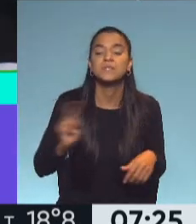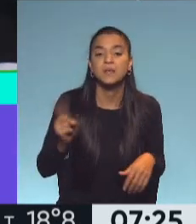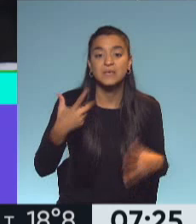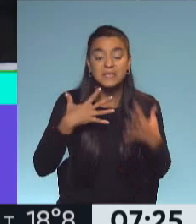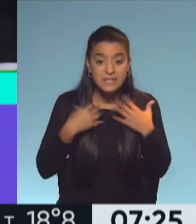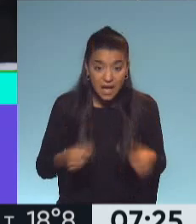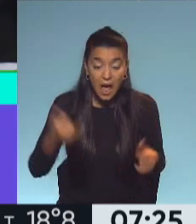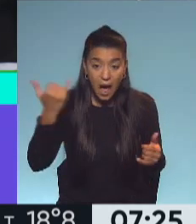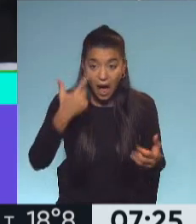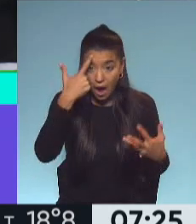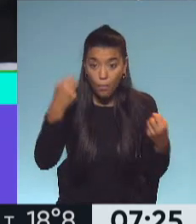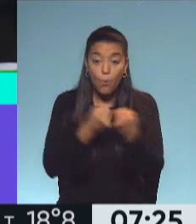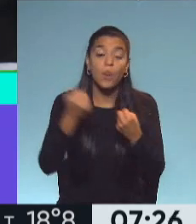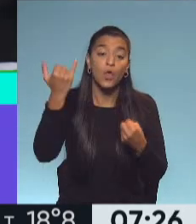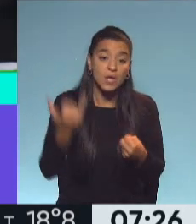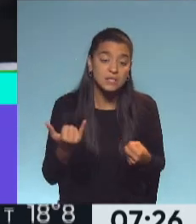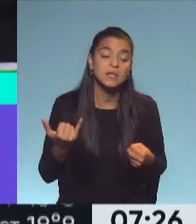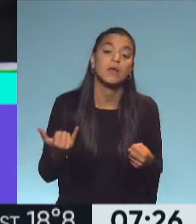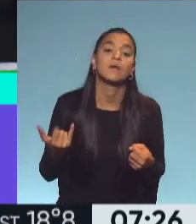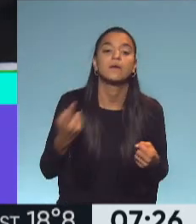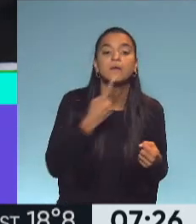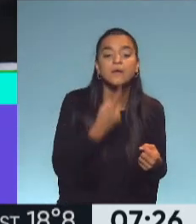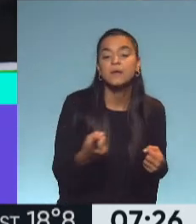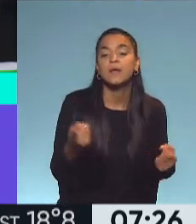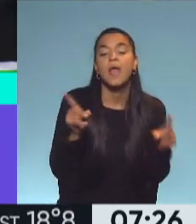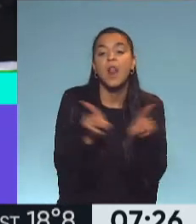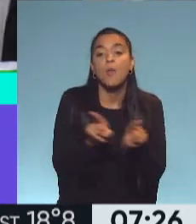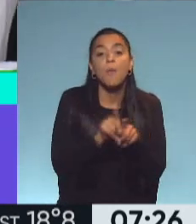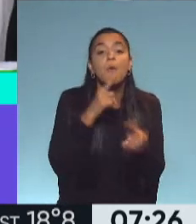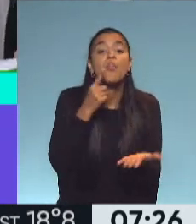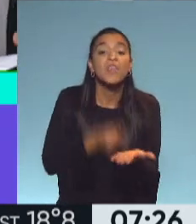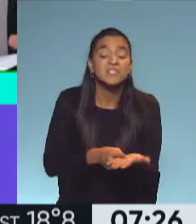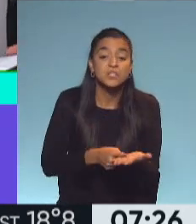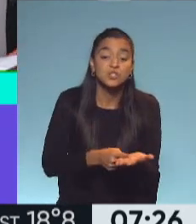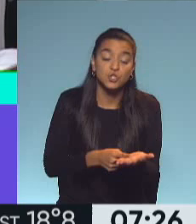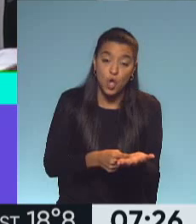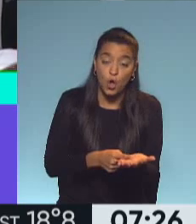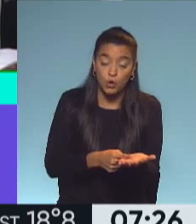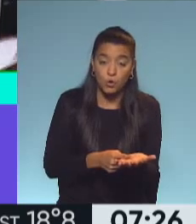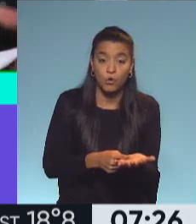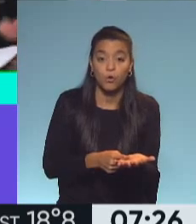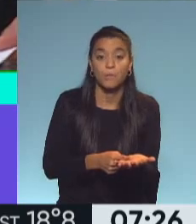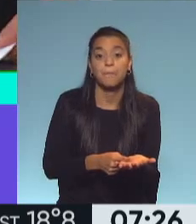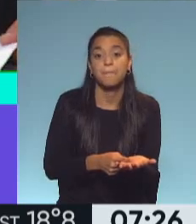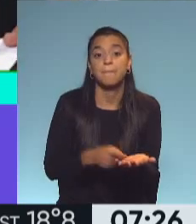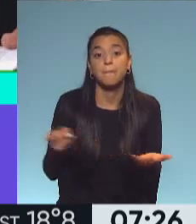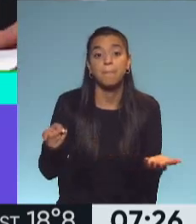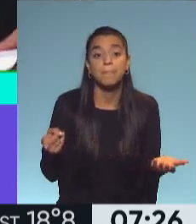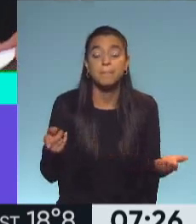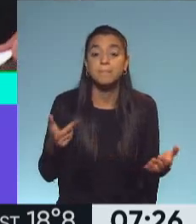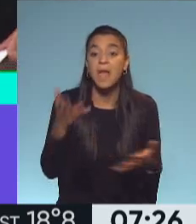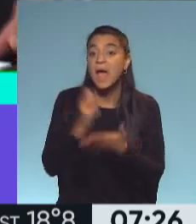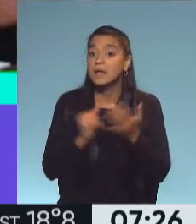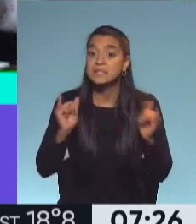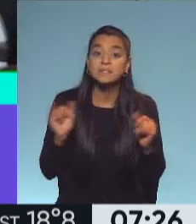vista sanitario, el acuerdo está en el diagnóstico, que es el mismo, las decisiones, todas las decisiones que se puedan tomar son relativamente